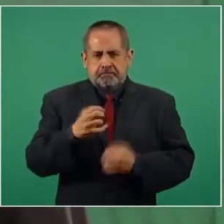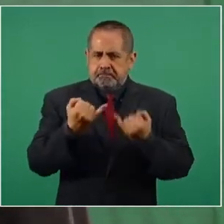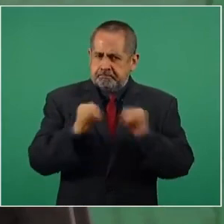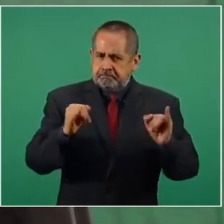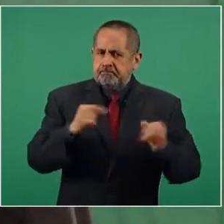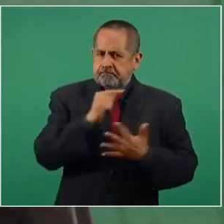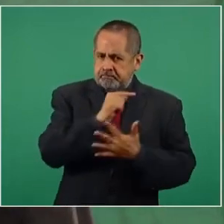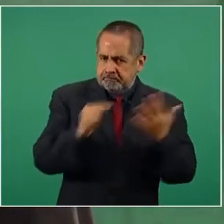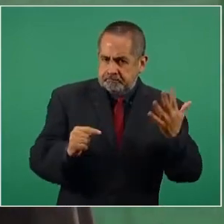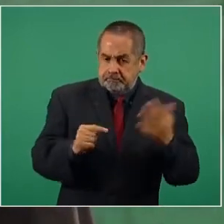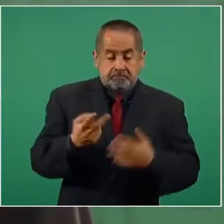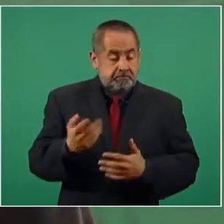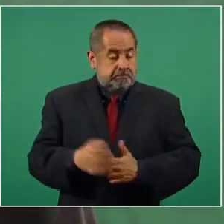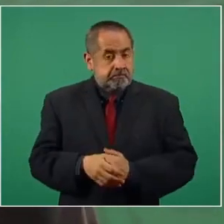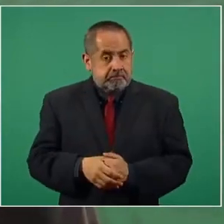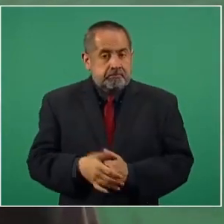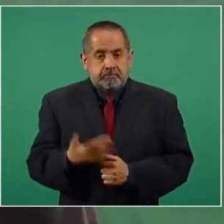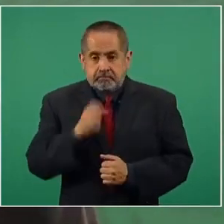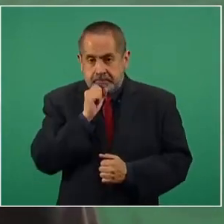y vamos a